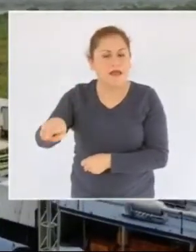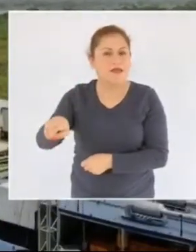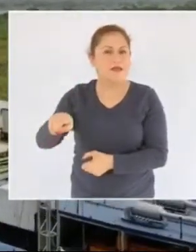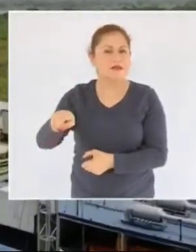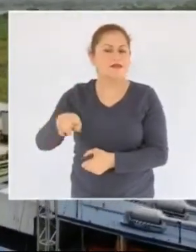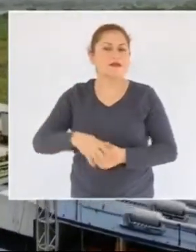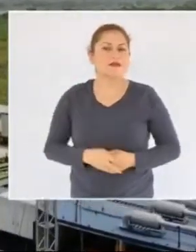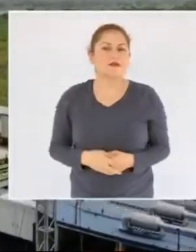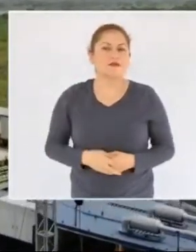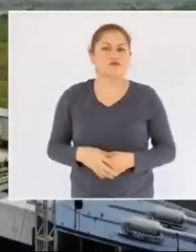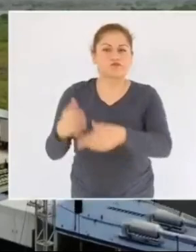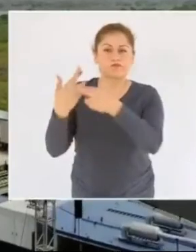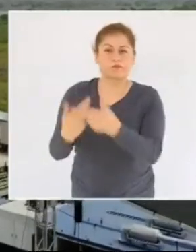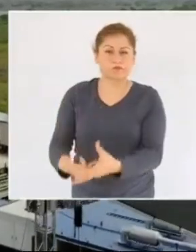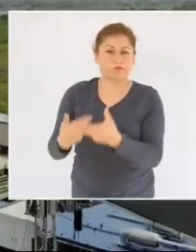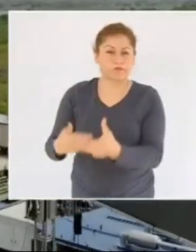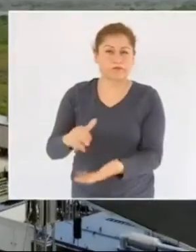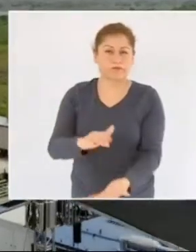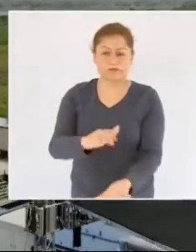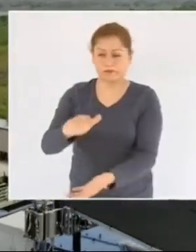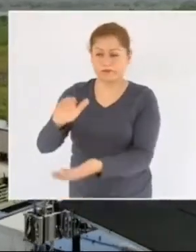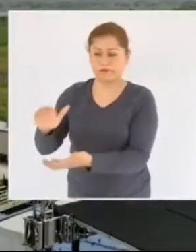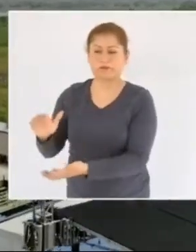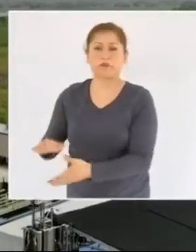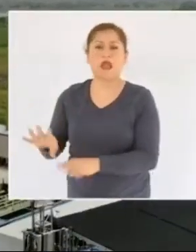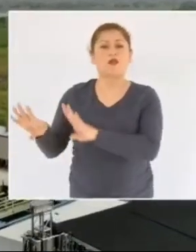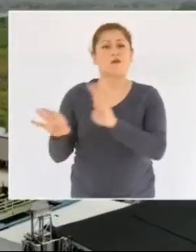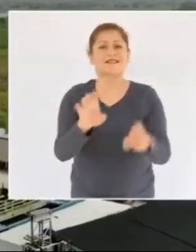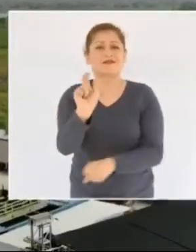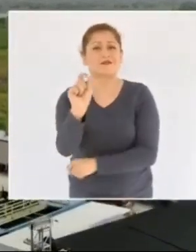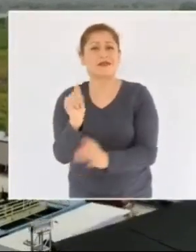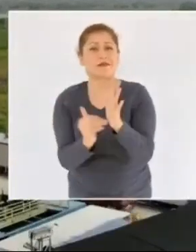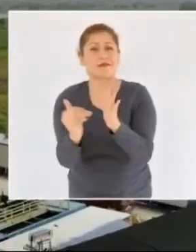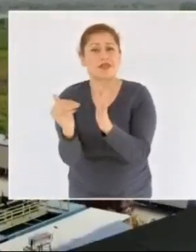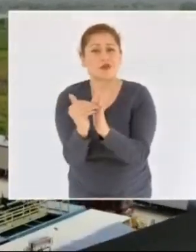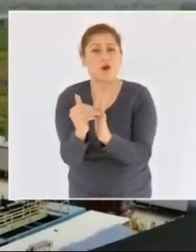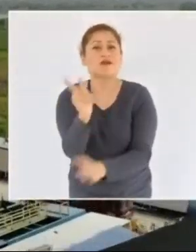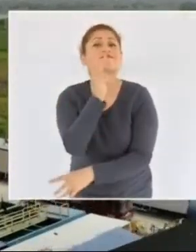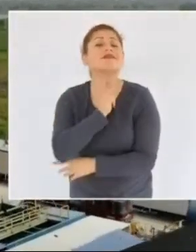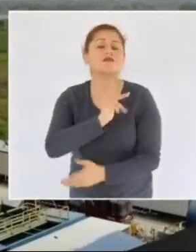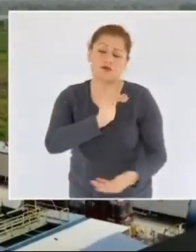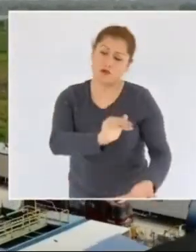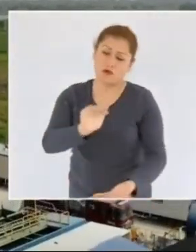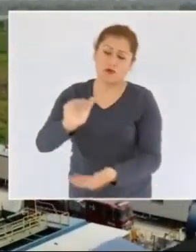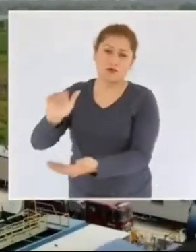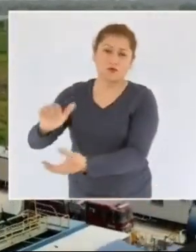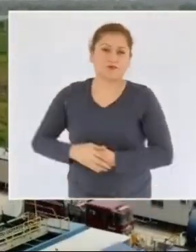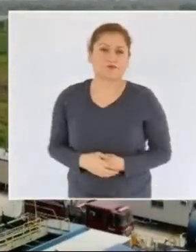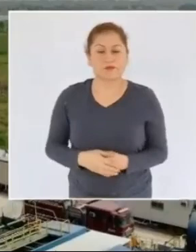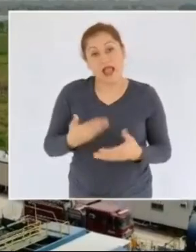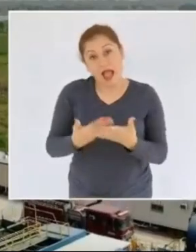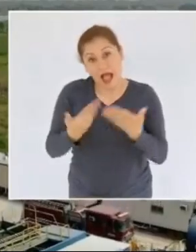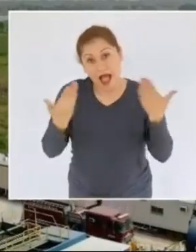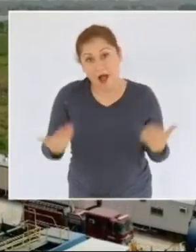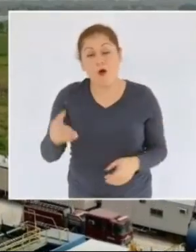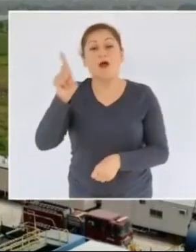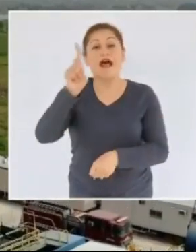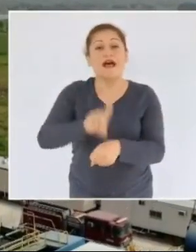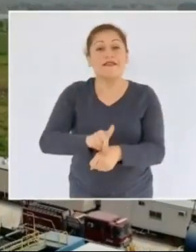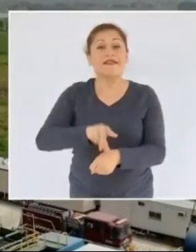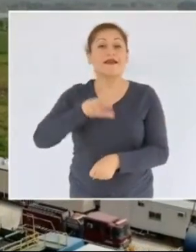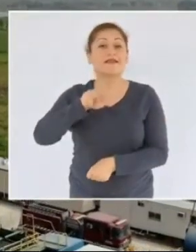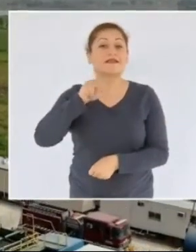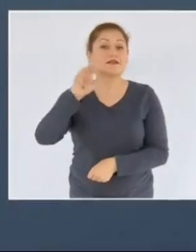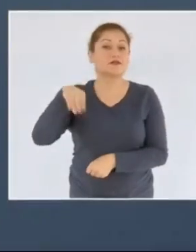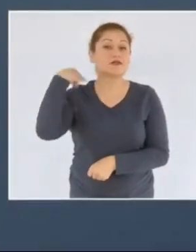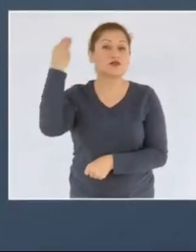lo menos 920 millones de barriles. Este 18 de marzo, ubicados en